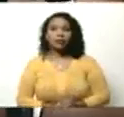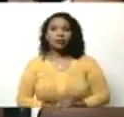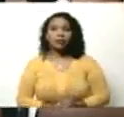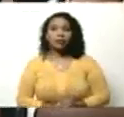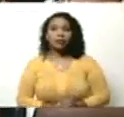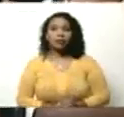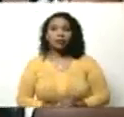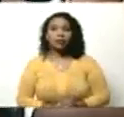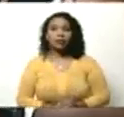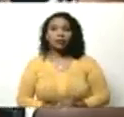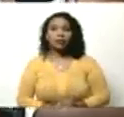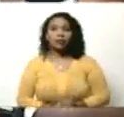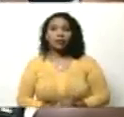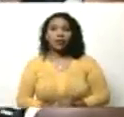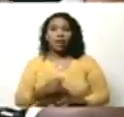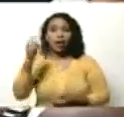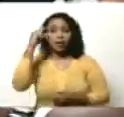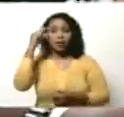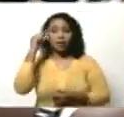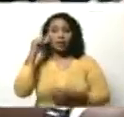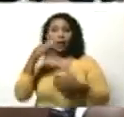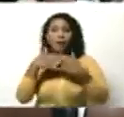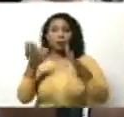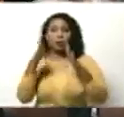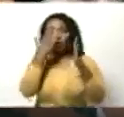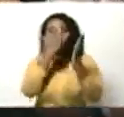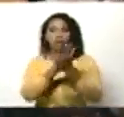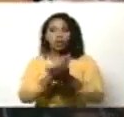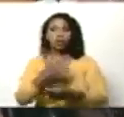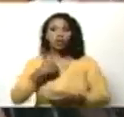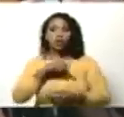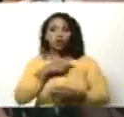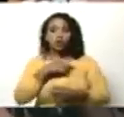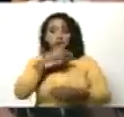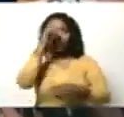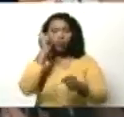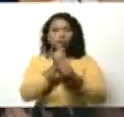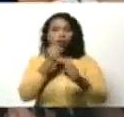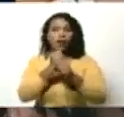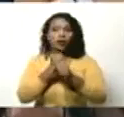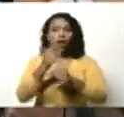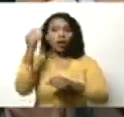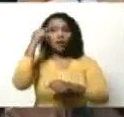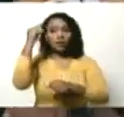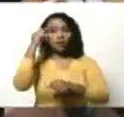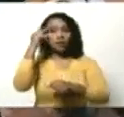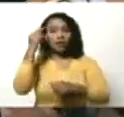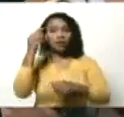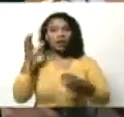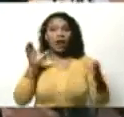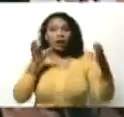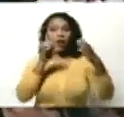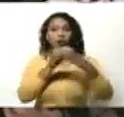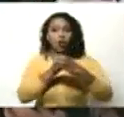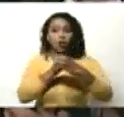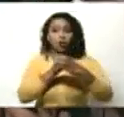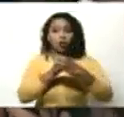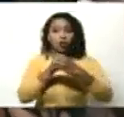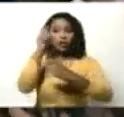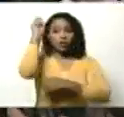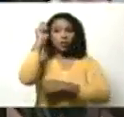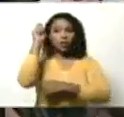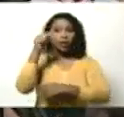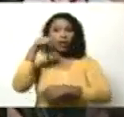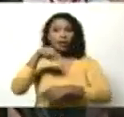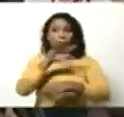¿Habría alguna fecha tentativa para la apertura de las fronteras? Estamos trabajando en la fecha de la reunión entre parlamentarios. Este es el